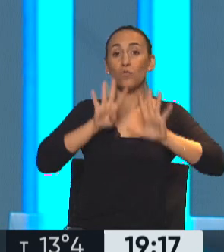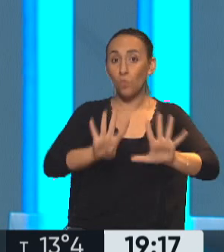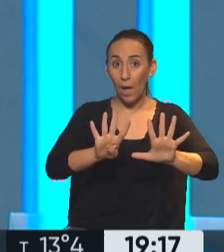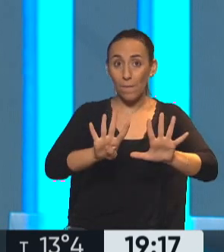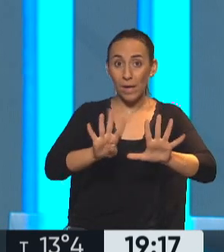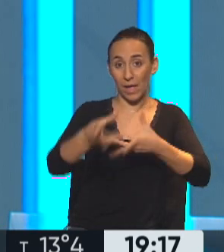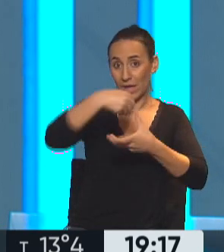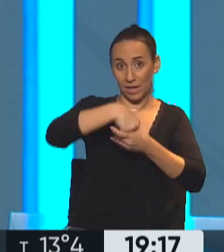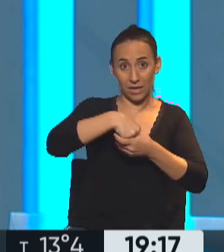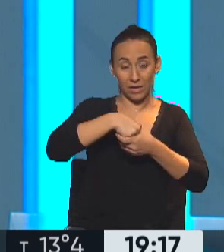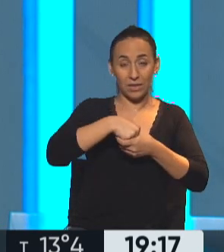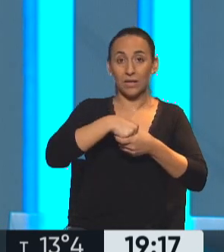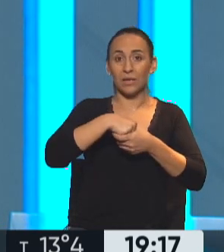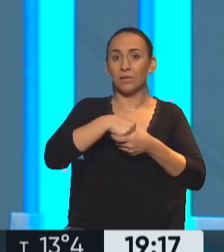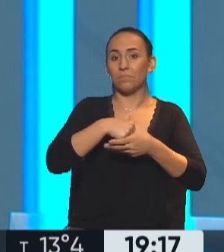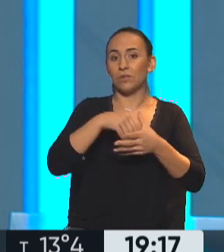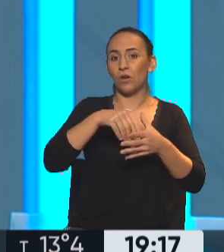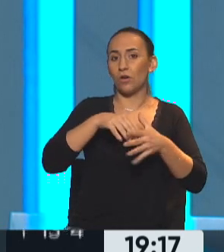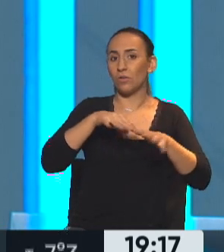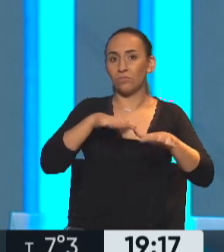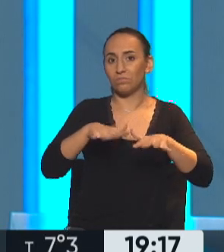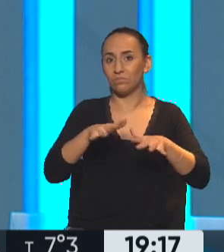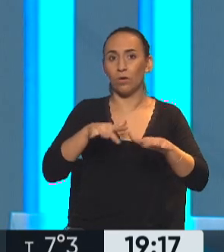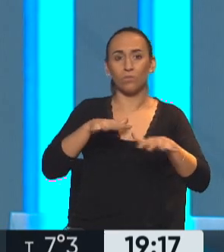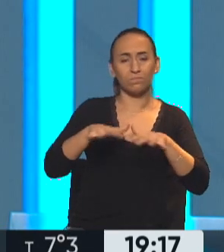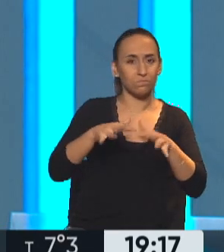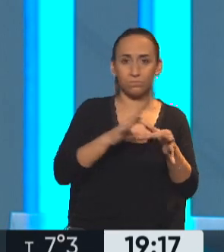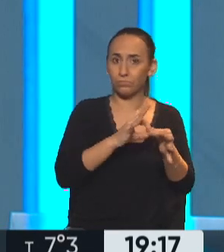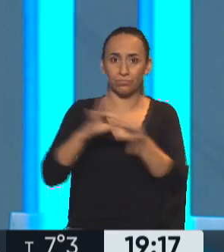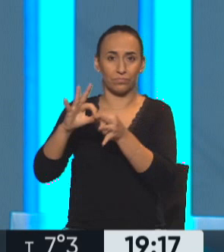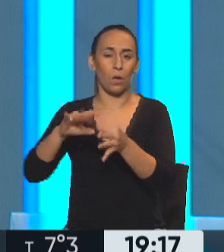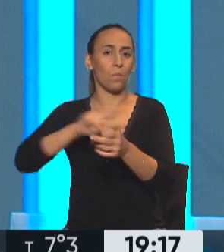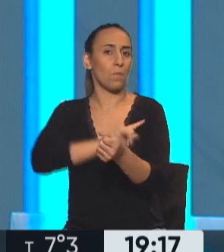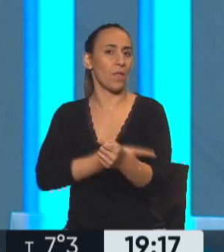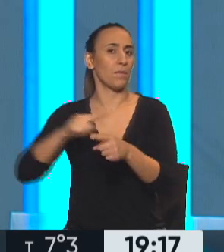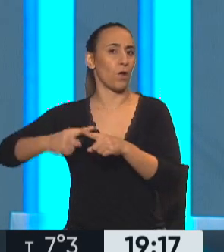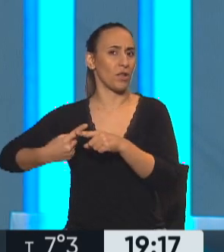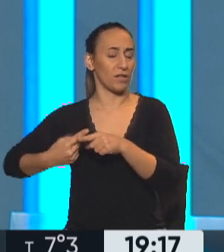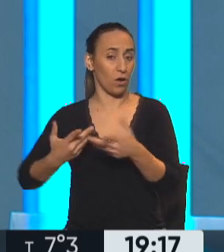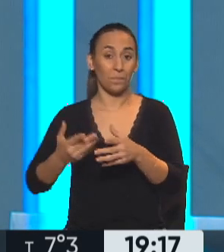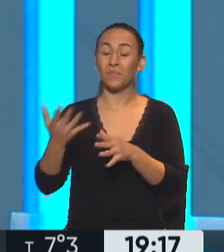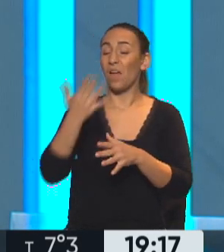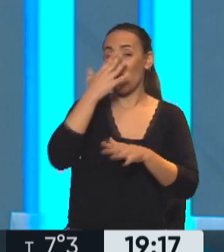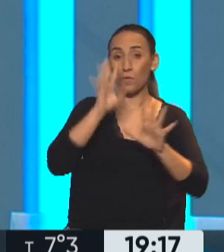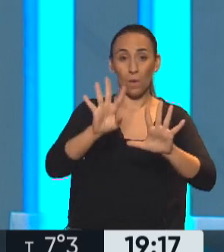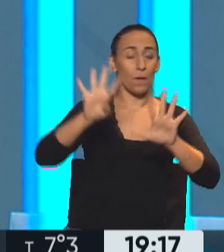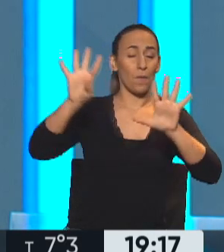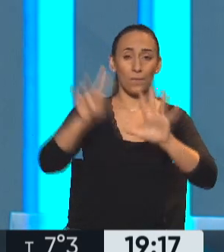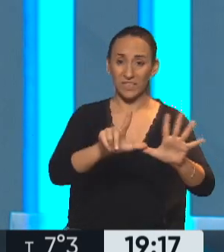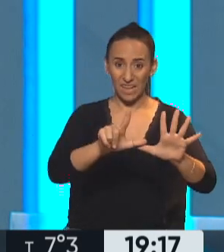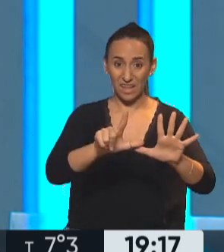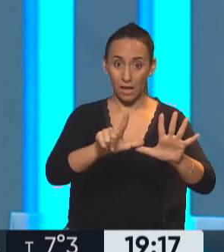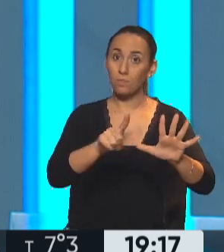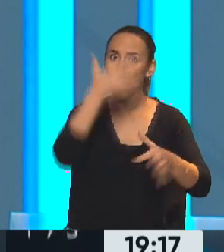una supeditación casi automática al poder político. Cuando tuvo 7, fue una corte de